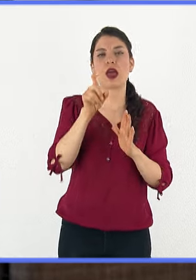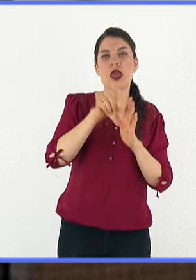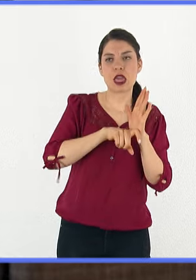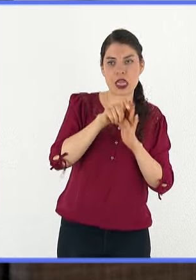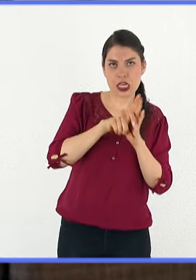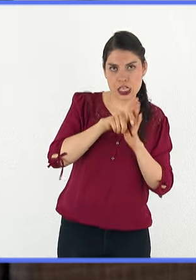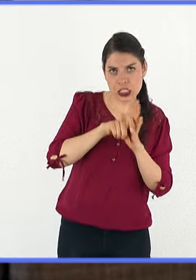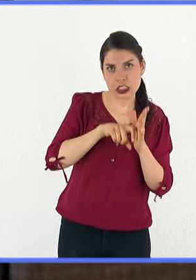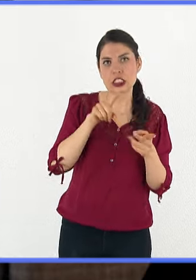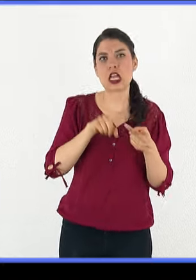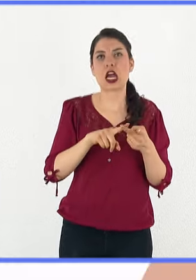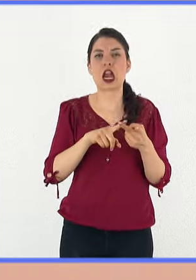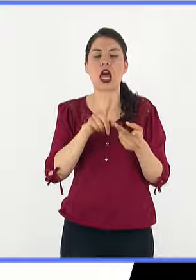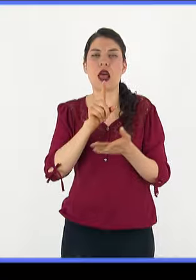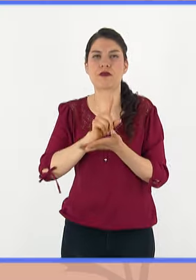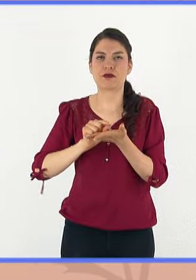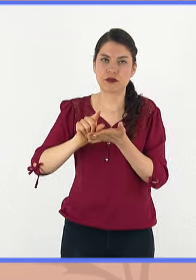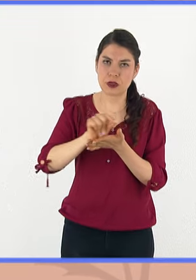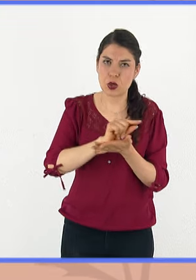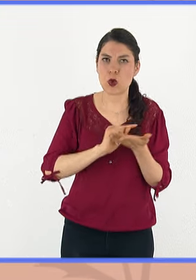como nut Gabi